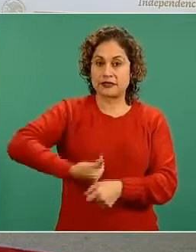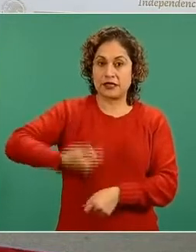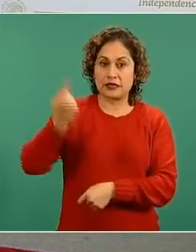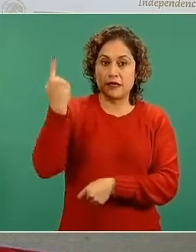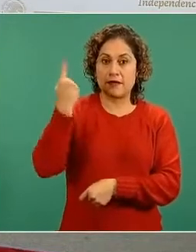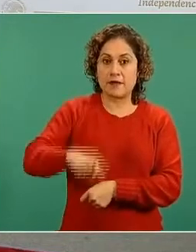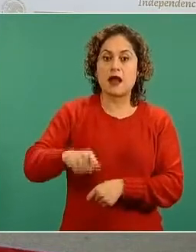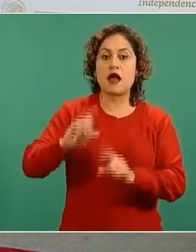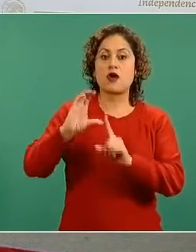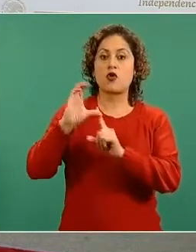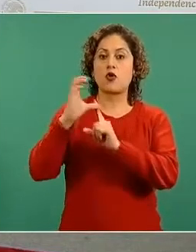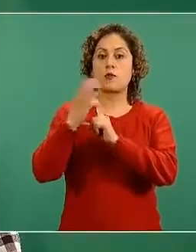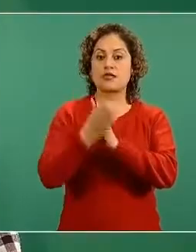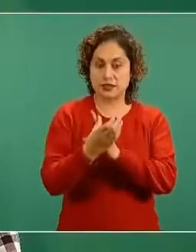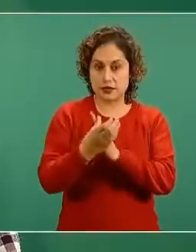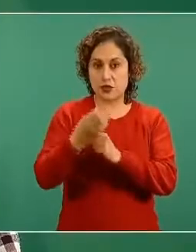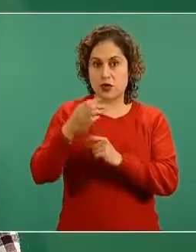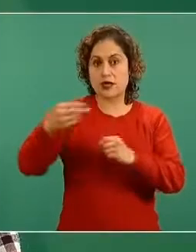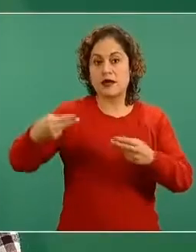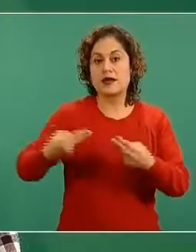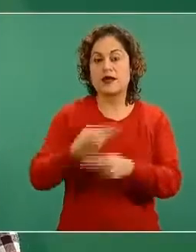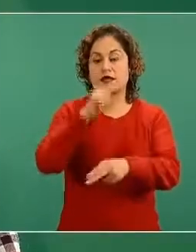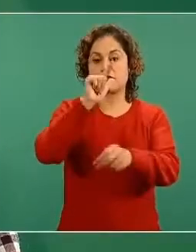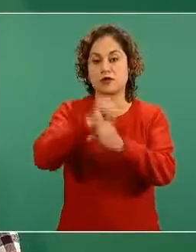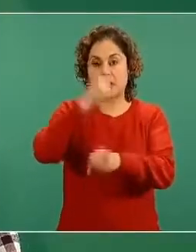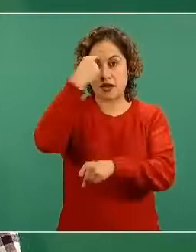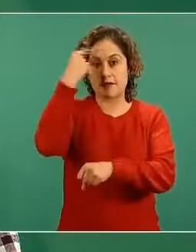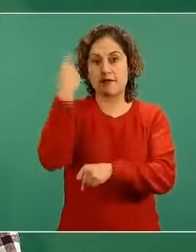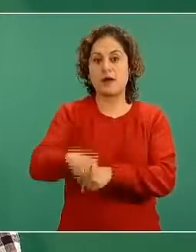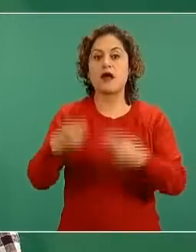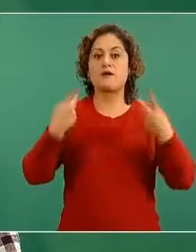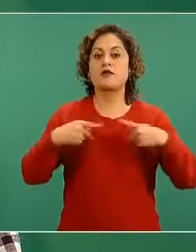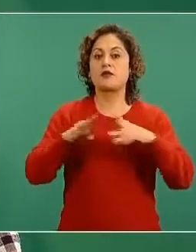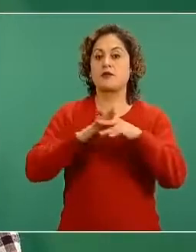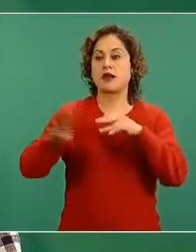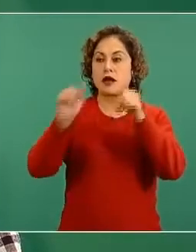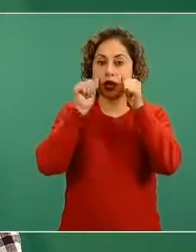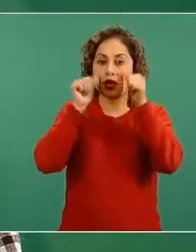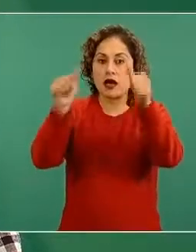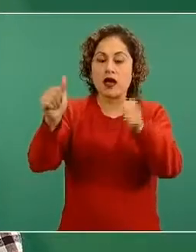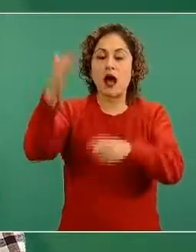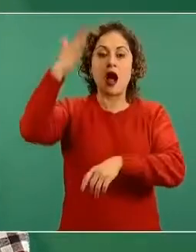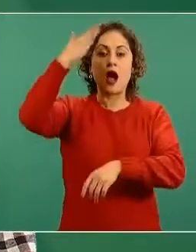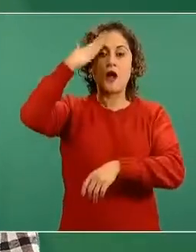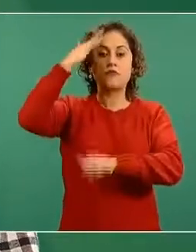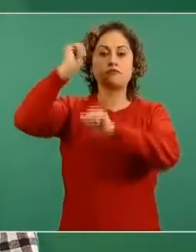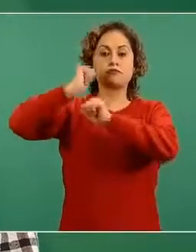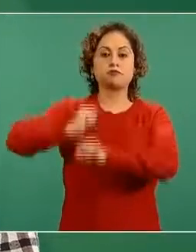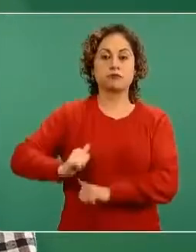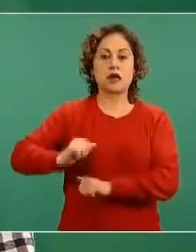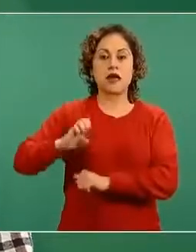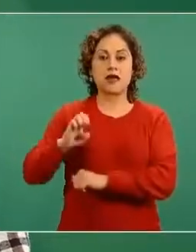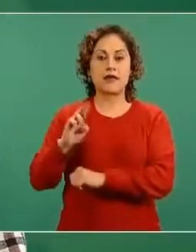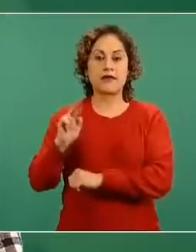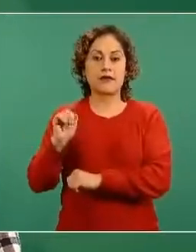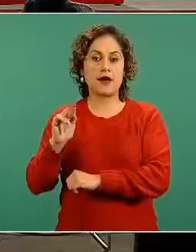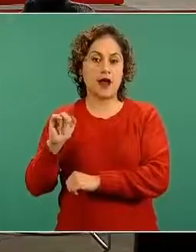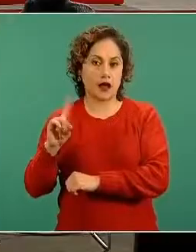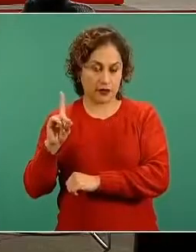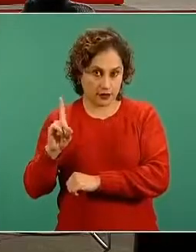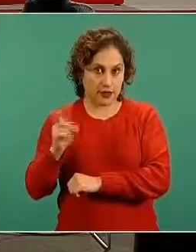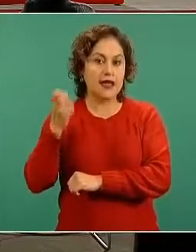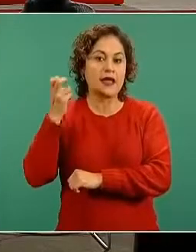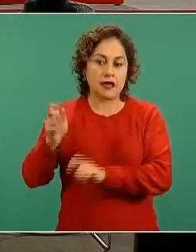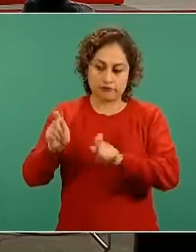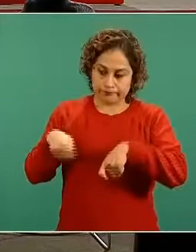de la migración. La coordina el canciller Marcelo Ebrard. De manera directa, esta función le ha